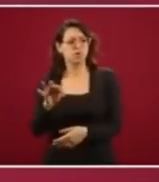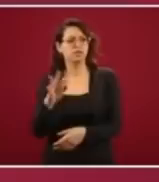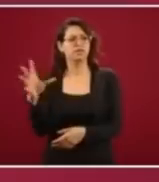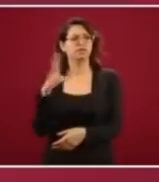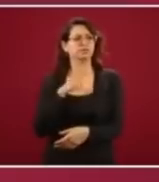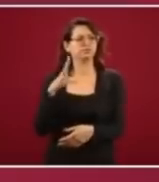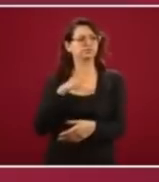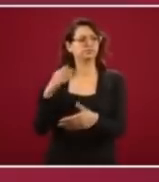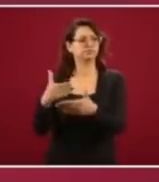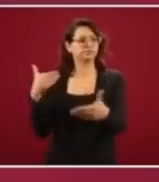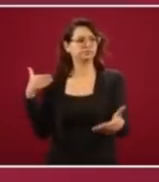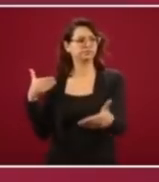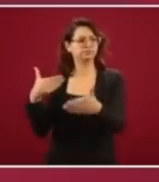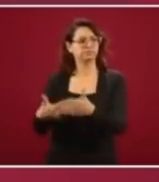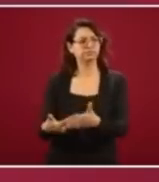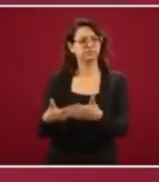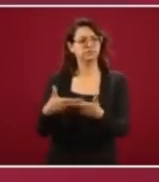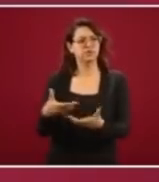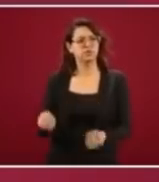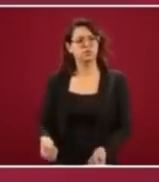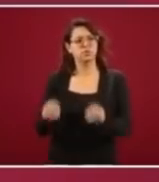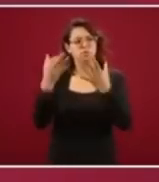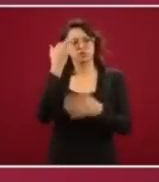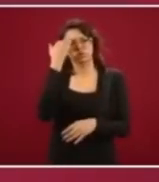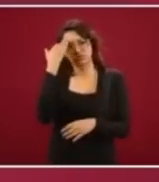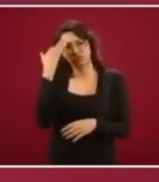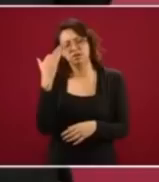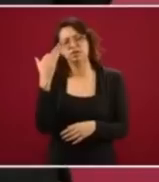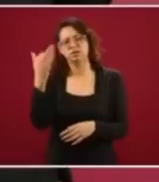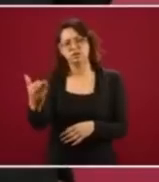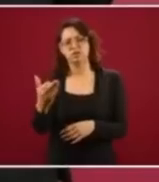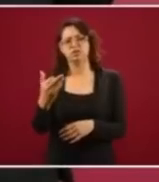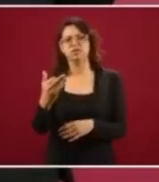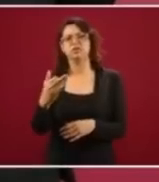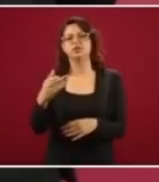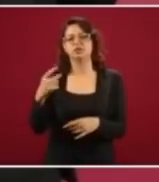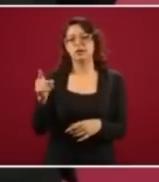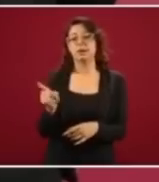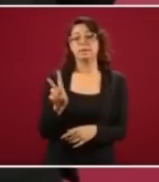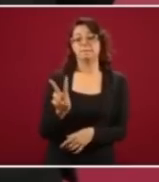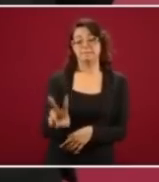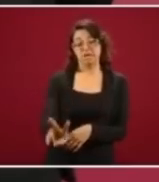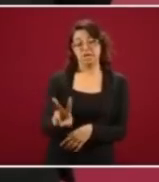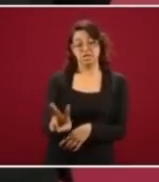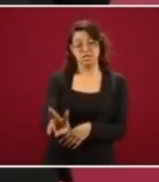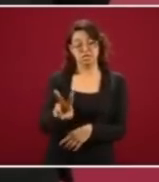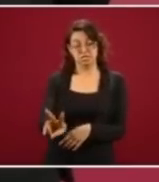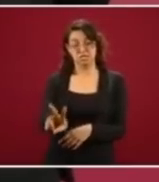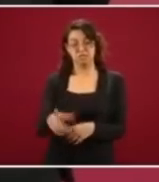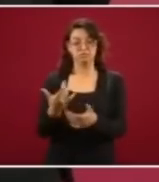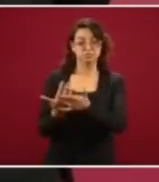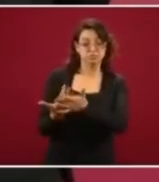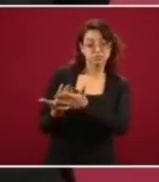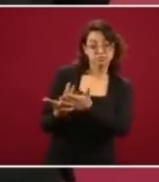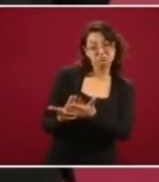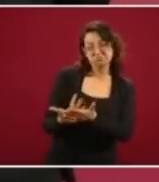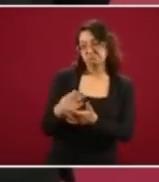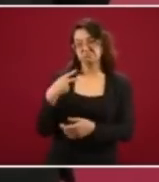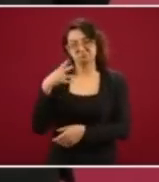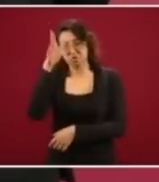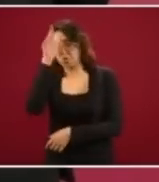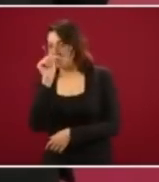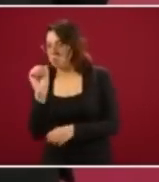lo menos la prórroga se estableció para el primer minuto de este viernes. Si no se llegase